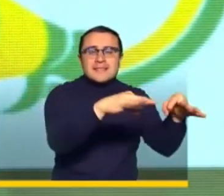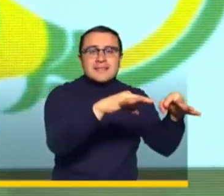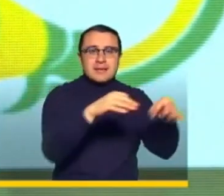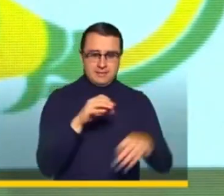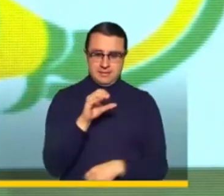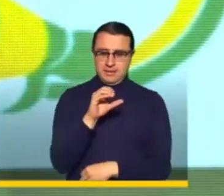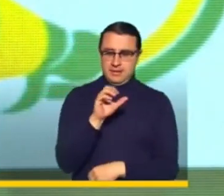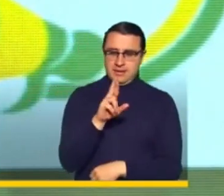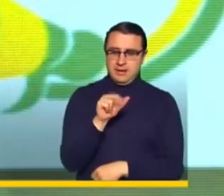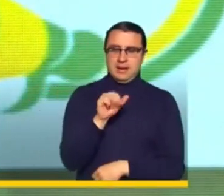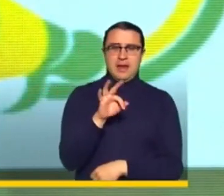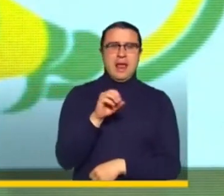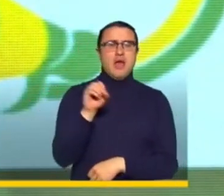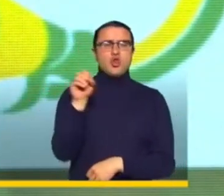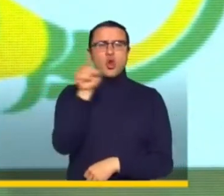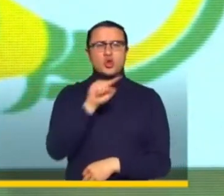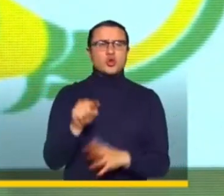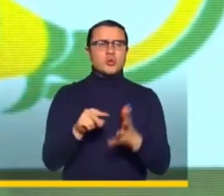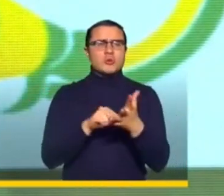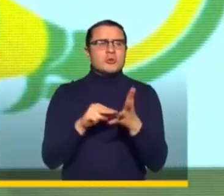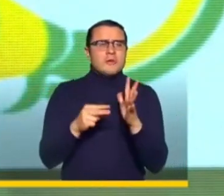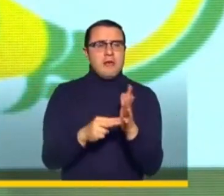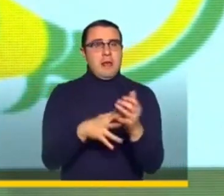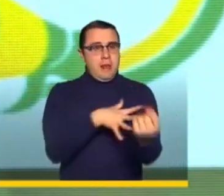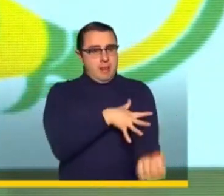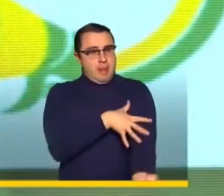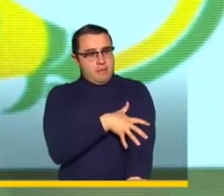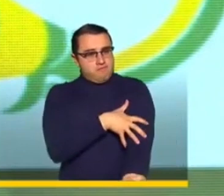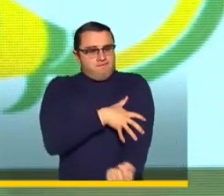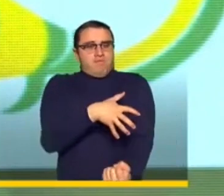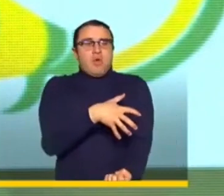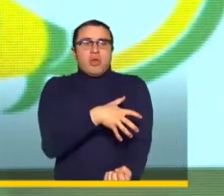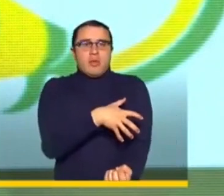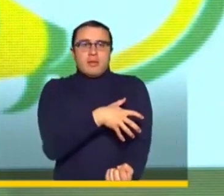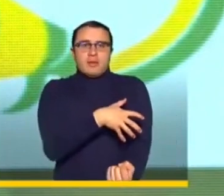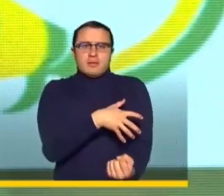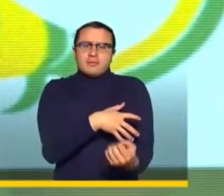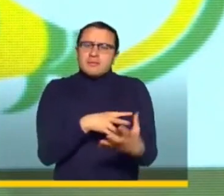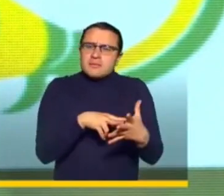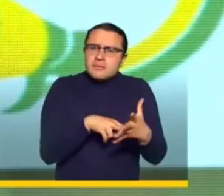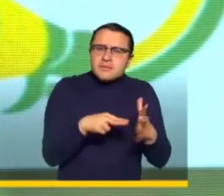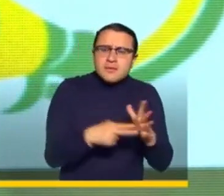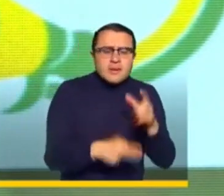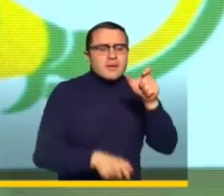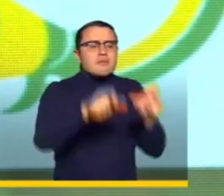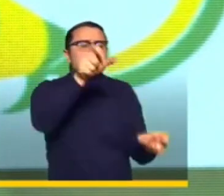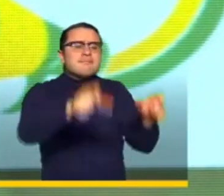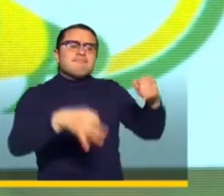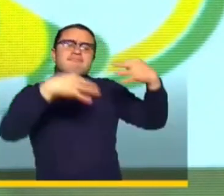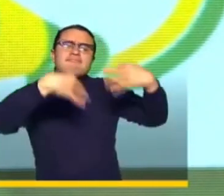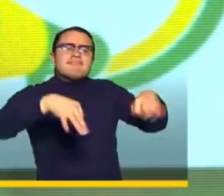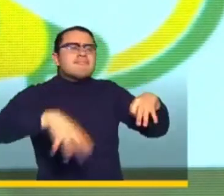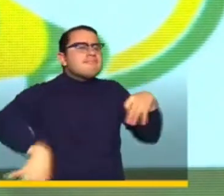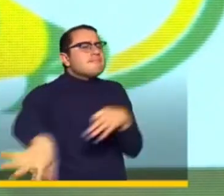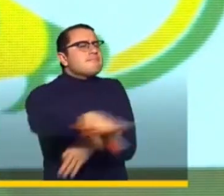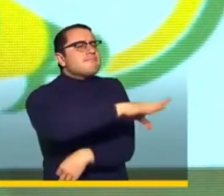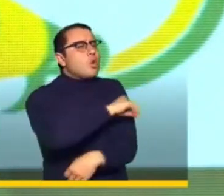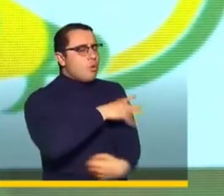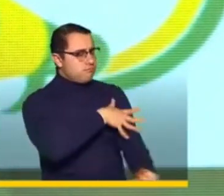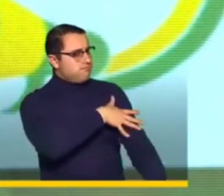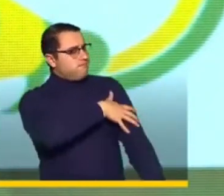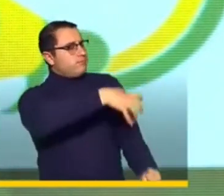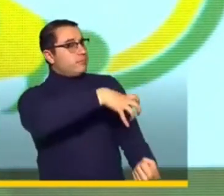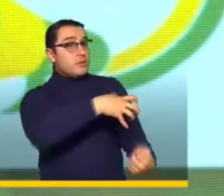poder. Una democracia no es más que el poder del pueblo. Y si nosotros queremos una